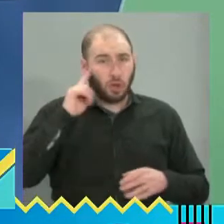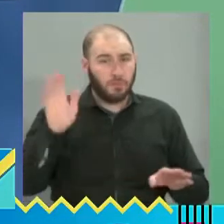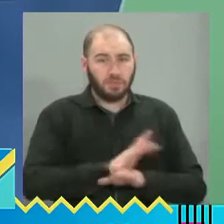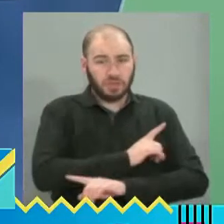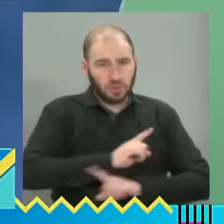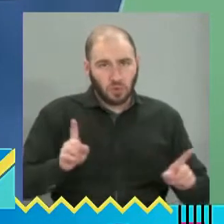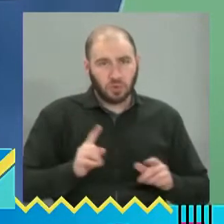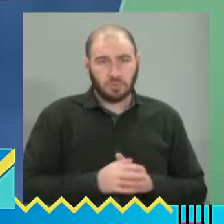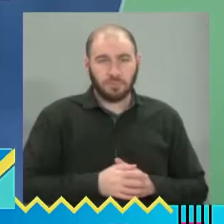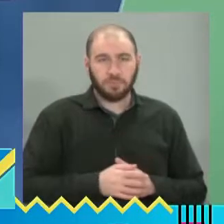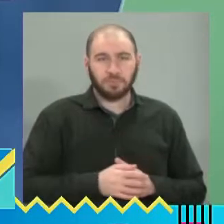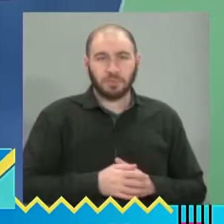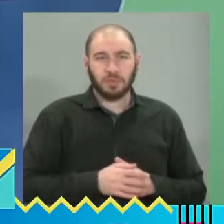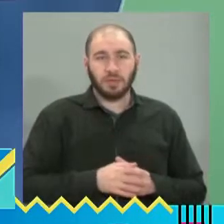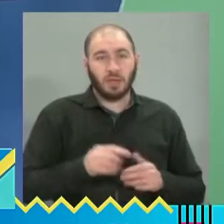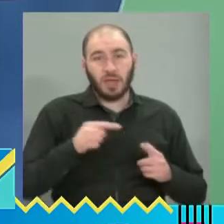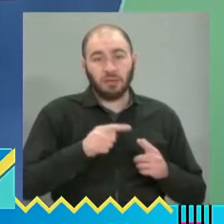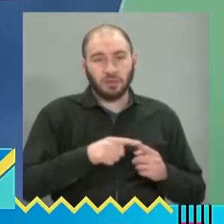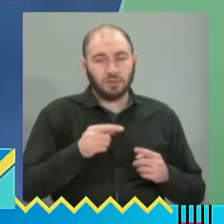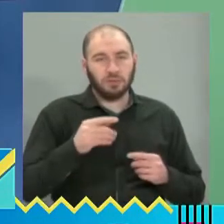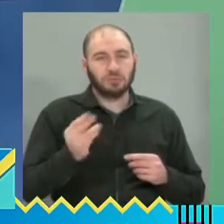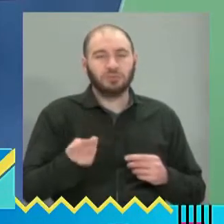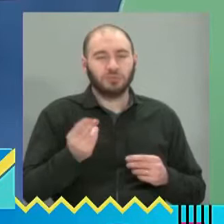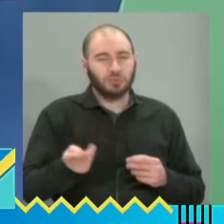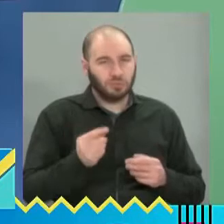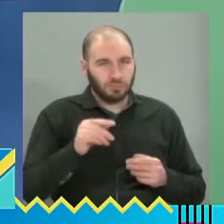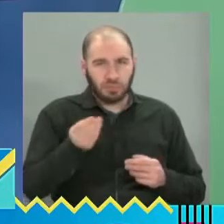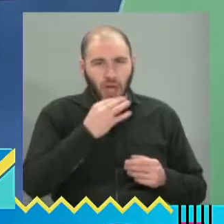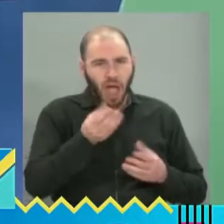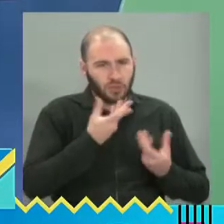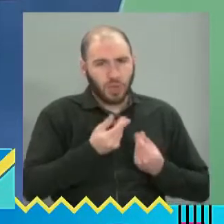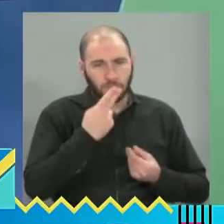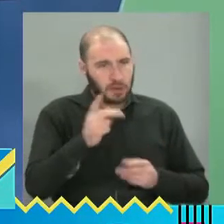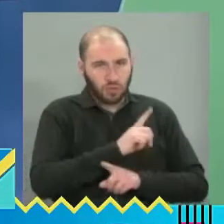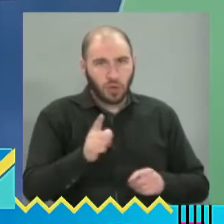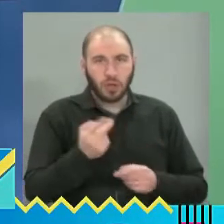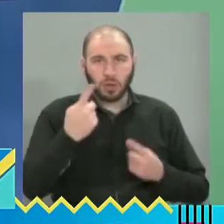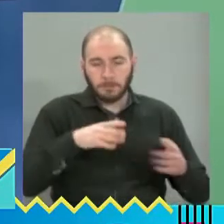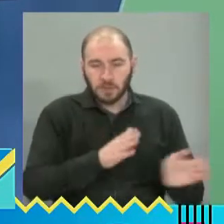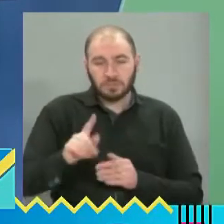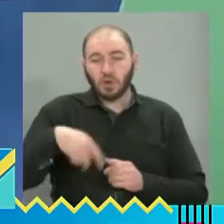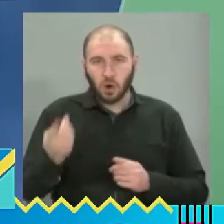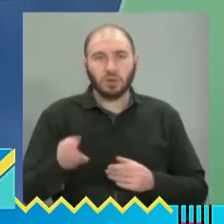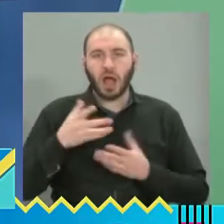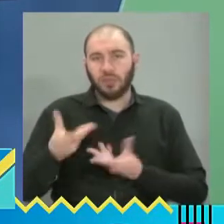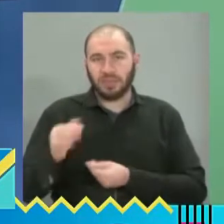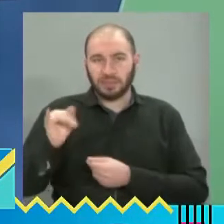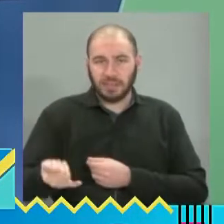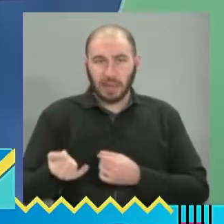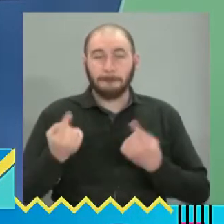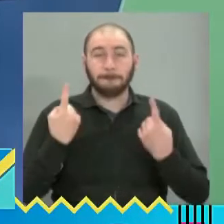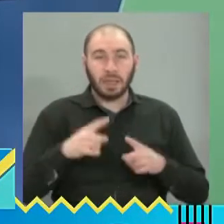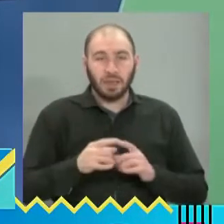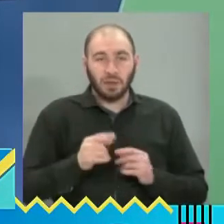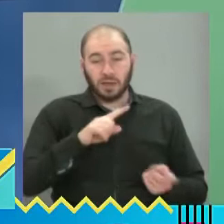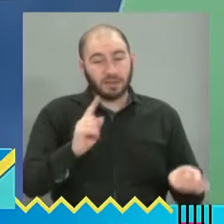confundir en que esto es algo inocuo y que va a ayudar a dejarnos de fumar, sino que no ayuda. Hay otros procedimientos que son efectivos, pero que el